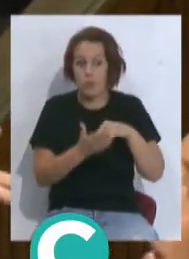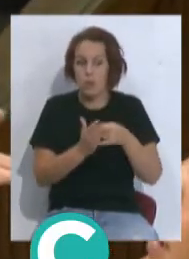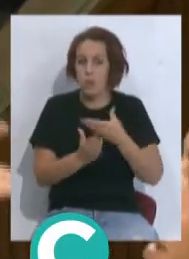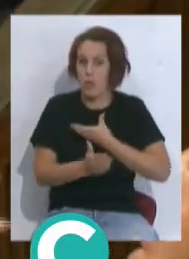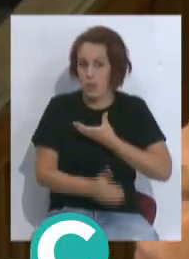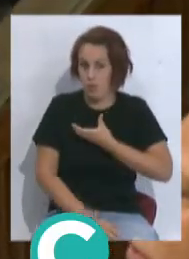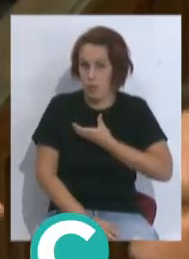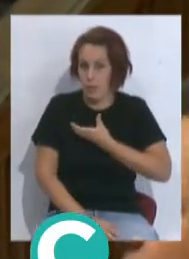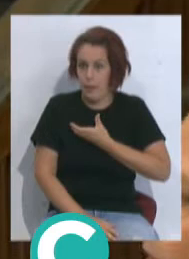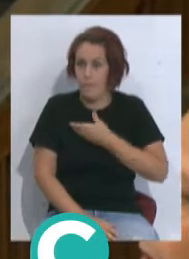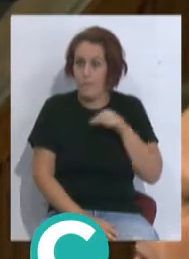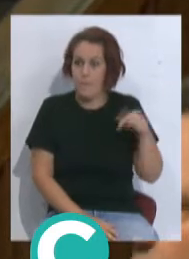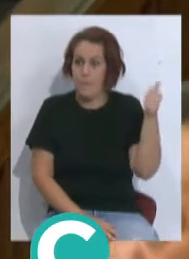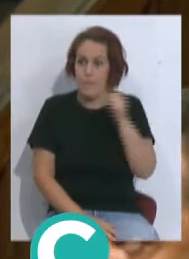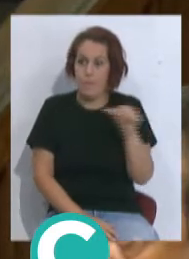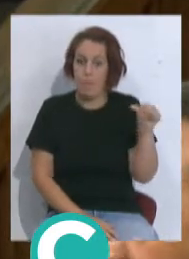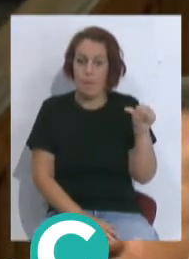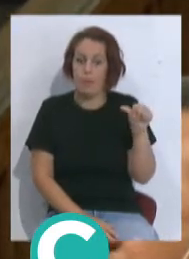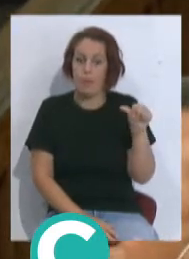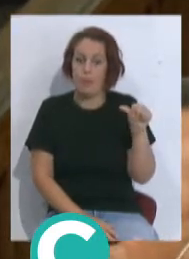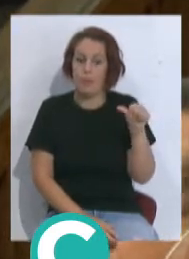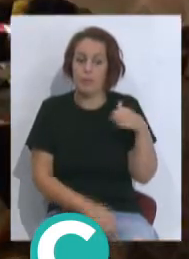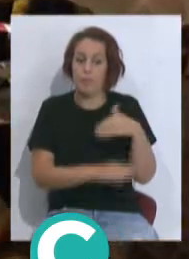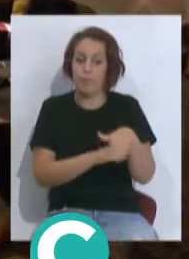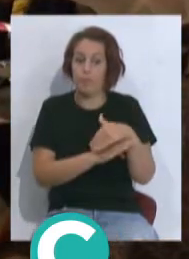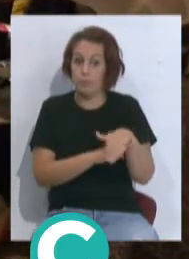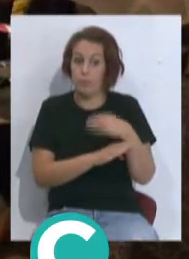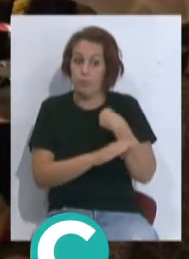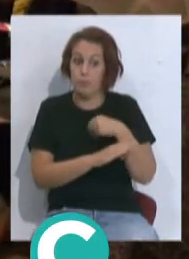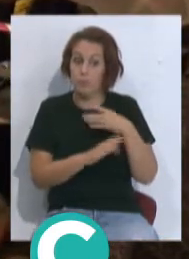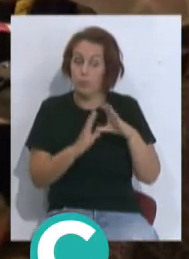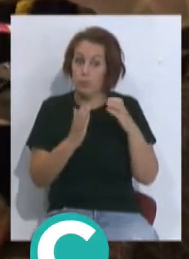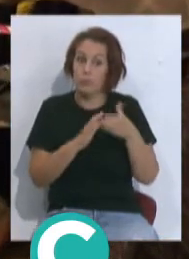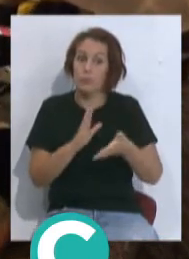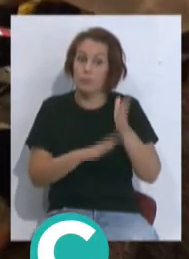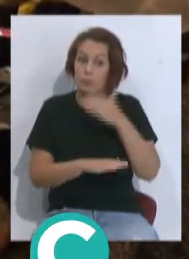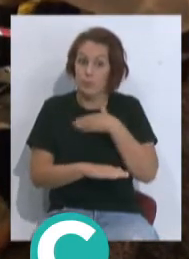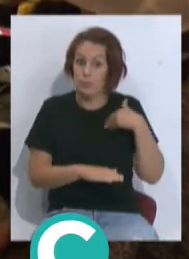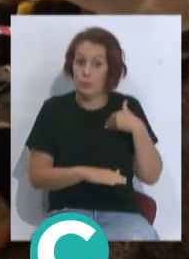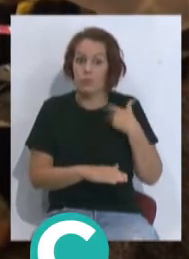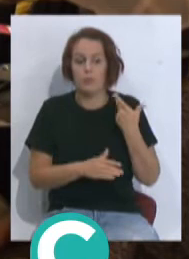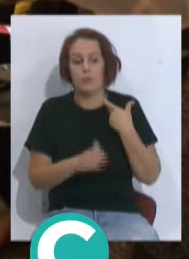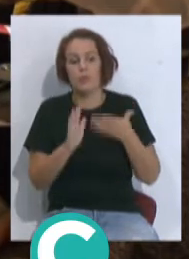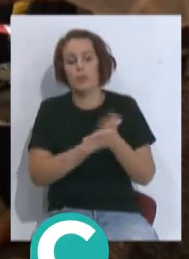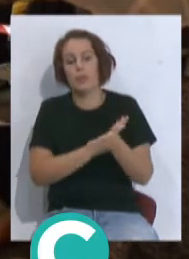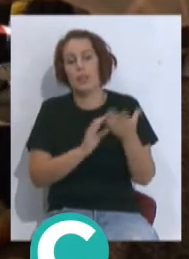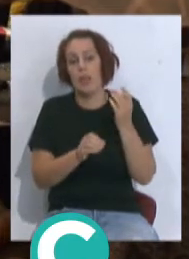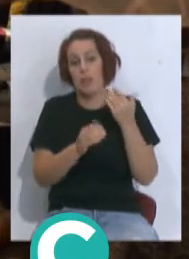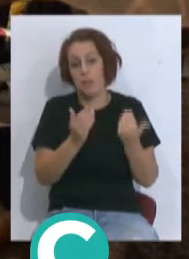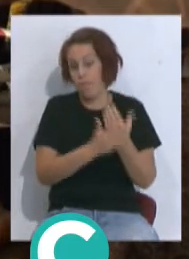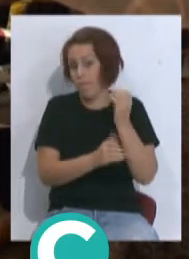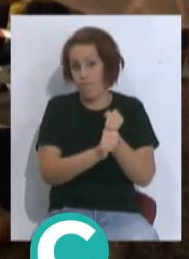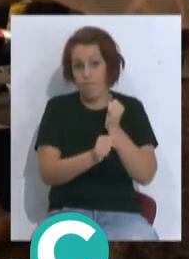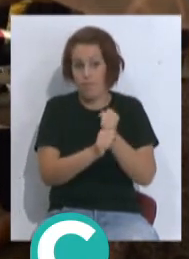no en esa semana de la calle que quieren salir las agrupaciones, y por tanto, bueno, pues van a ser días laborables, días